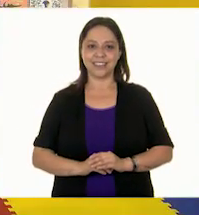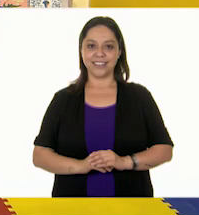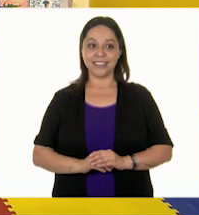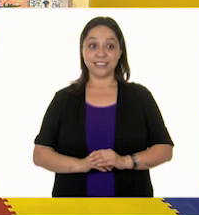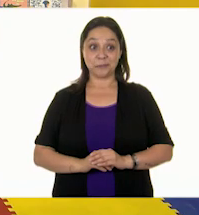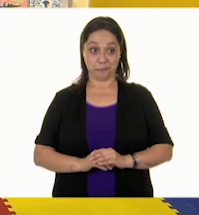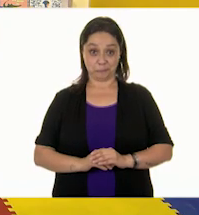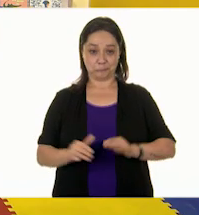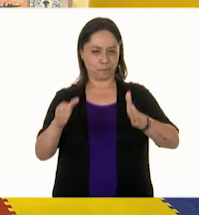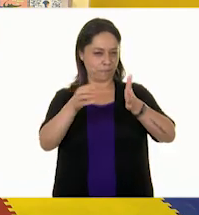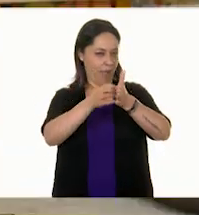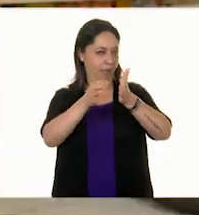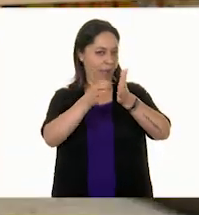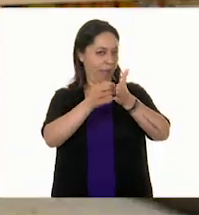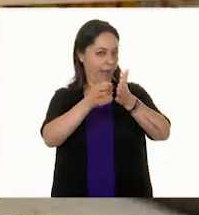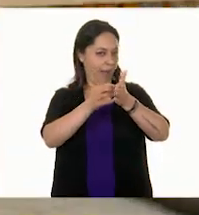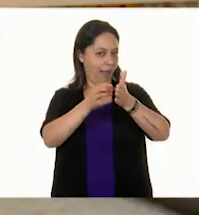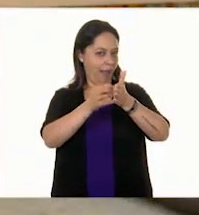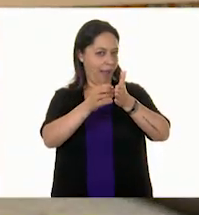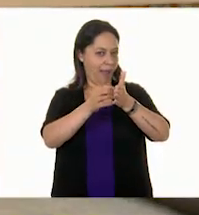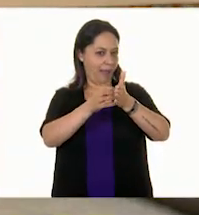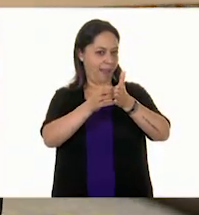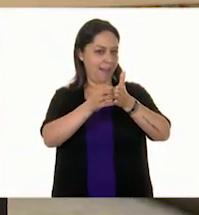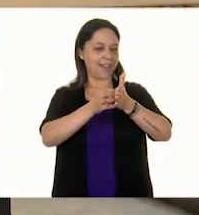¡Una caja!